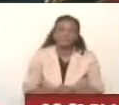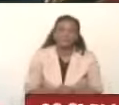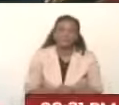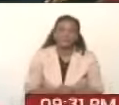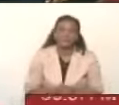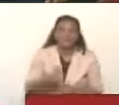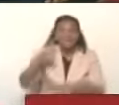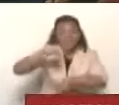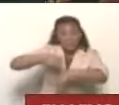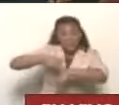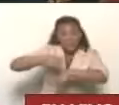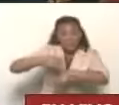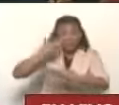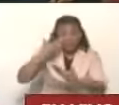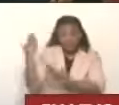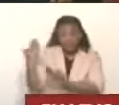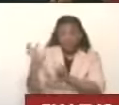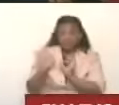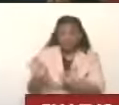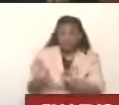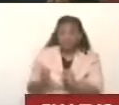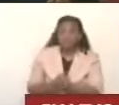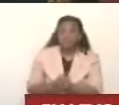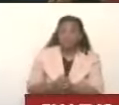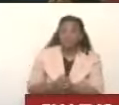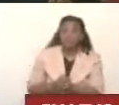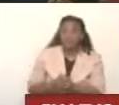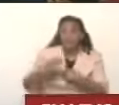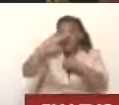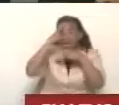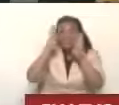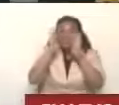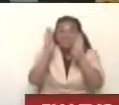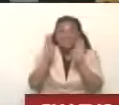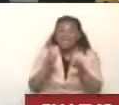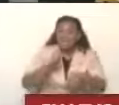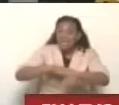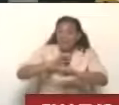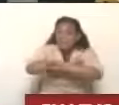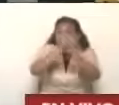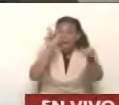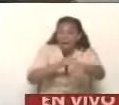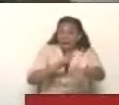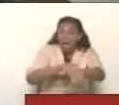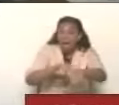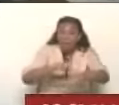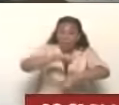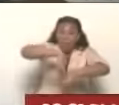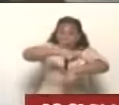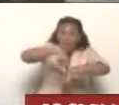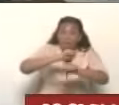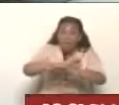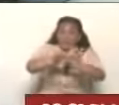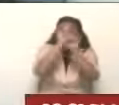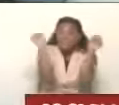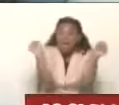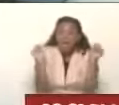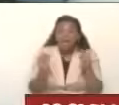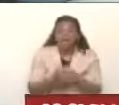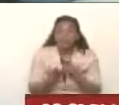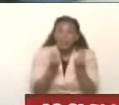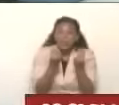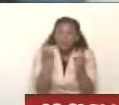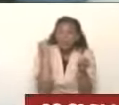En este momento estamos atendiendo mujeres desde temprano. Desde temprano, Francisca tiene